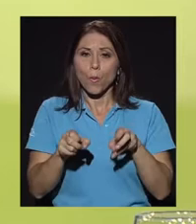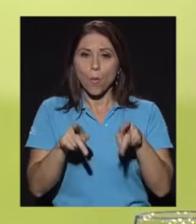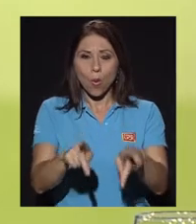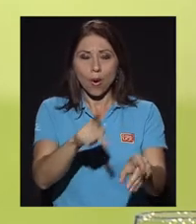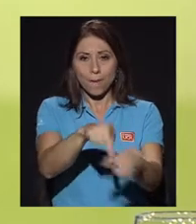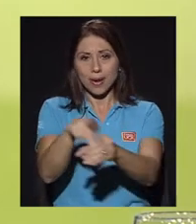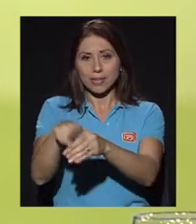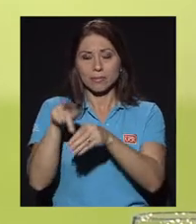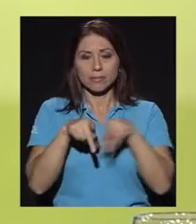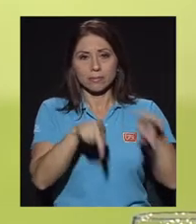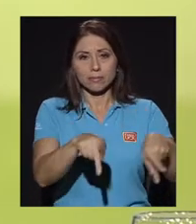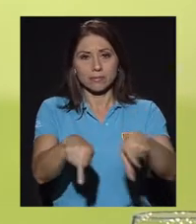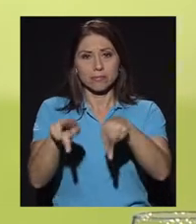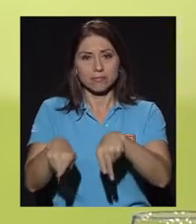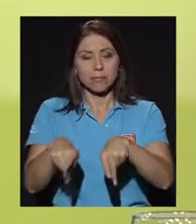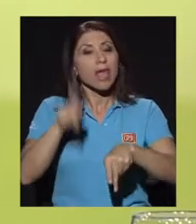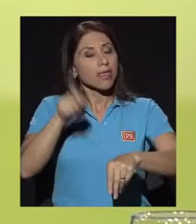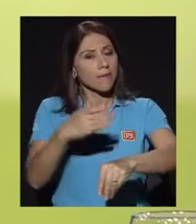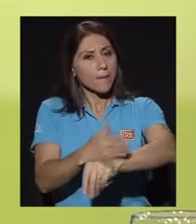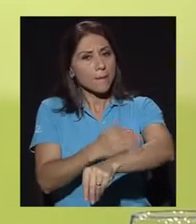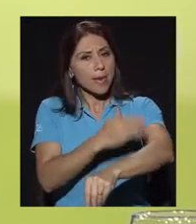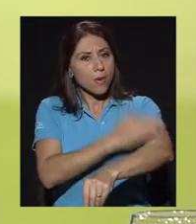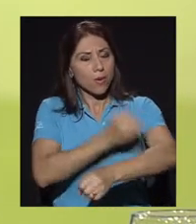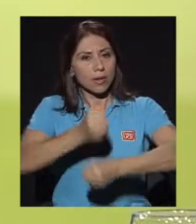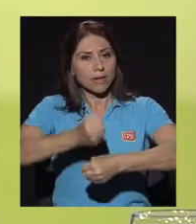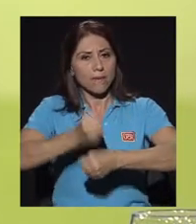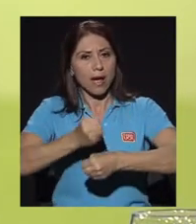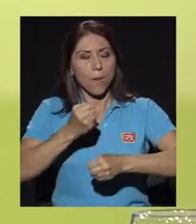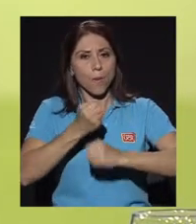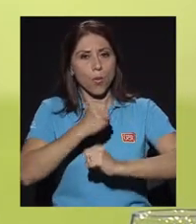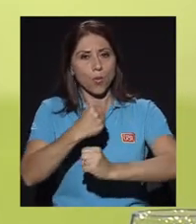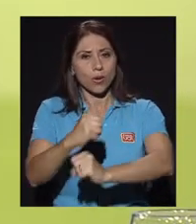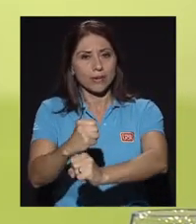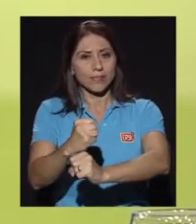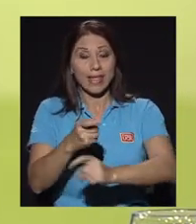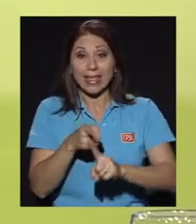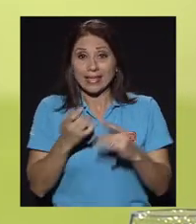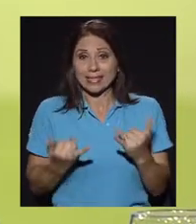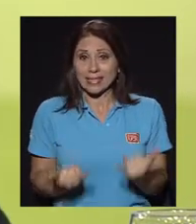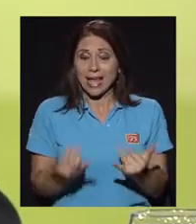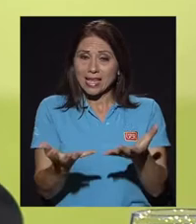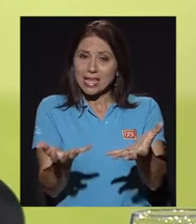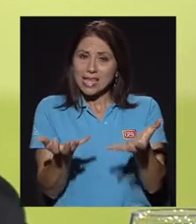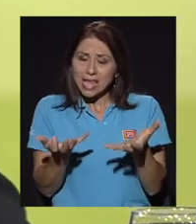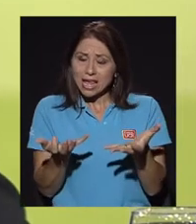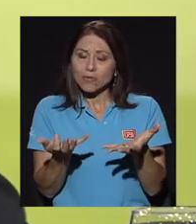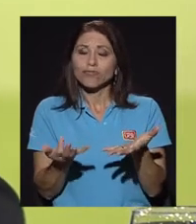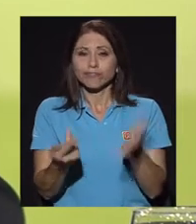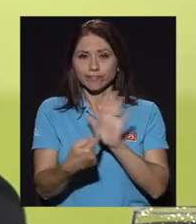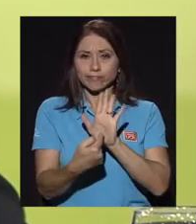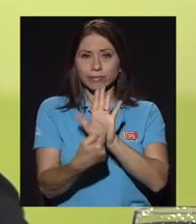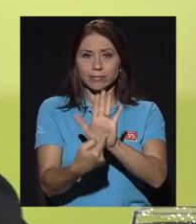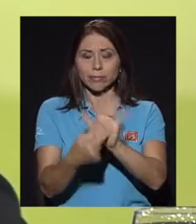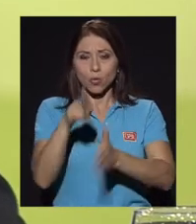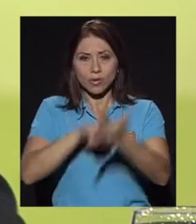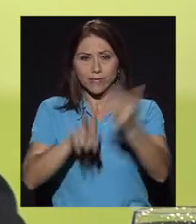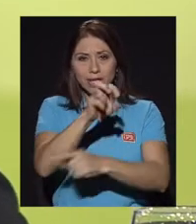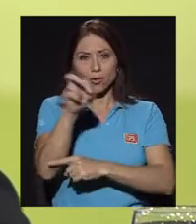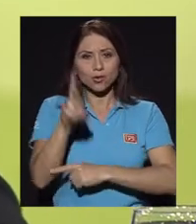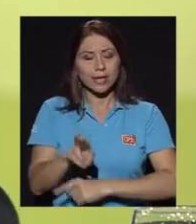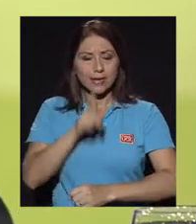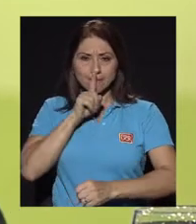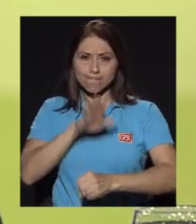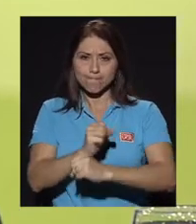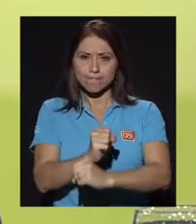participación ciudadana y mejorar radicalmente la gestión municipal. Desde ya quiero dejar plasmado el compromiso de la Universidad de